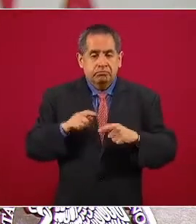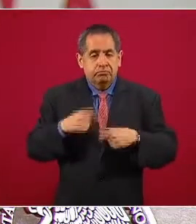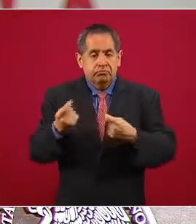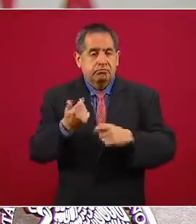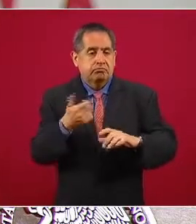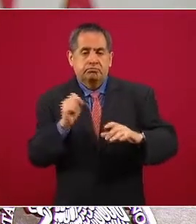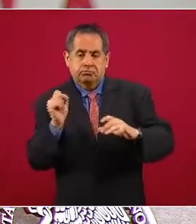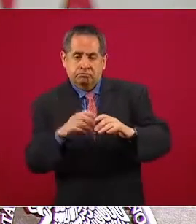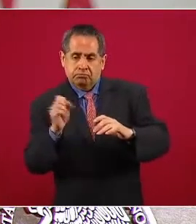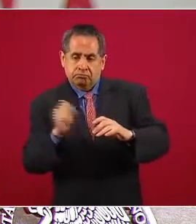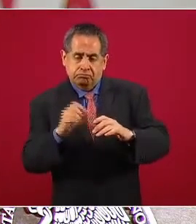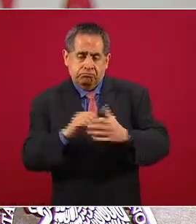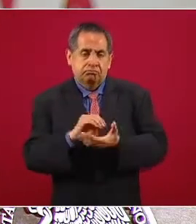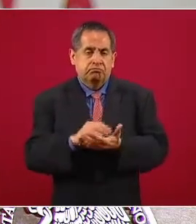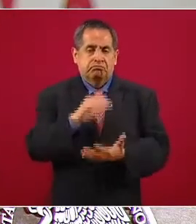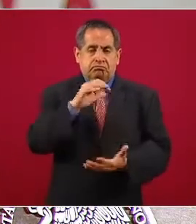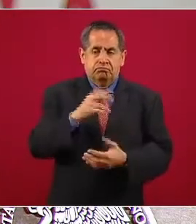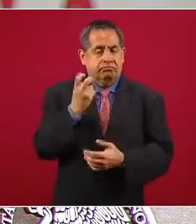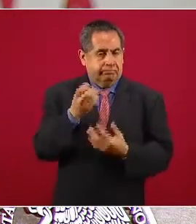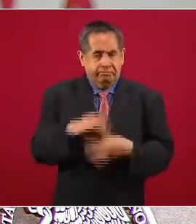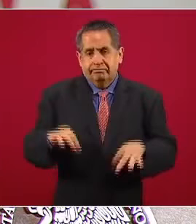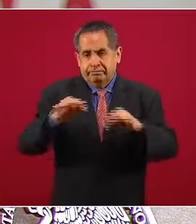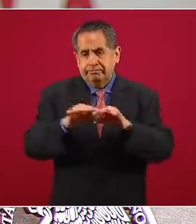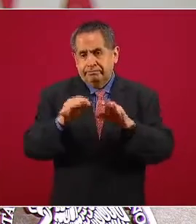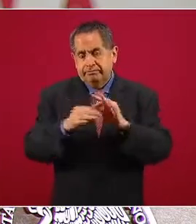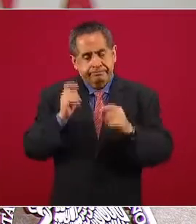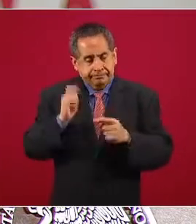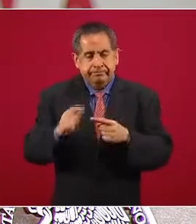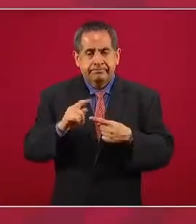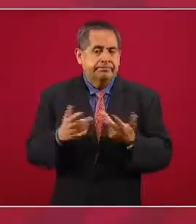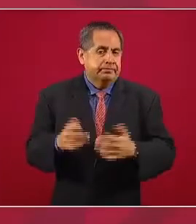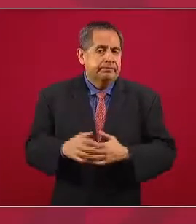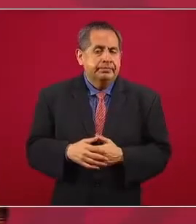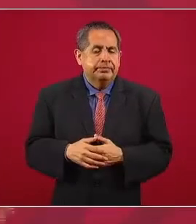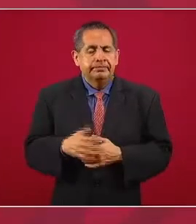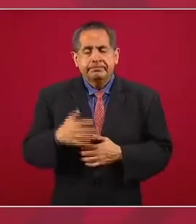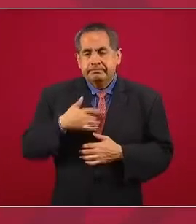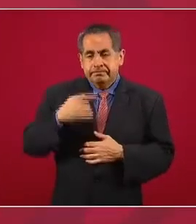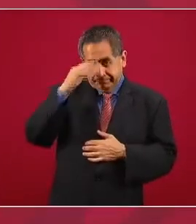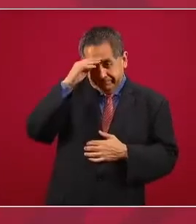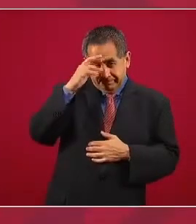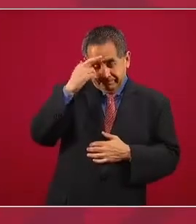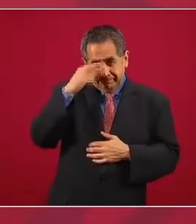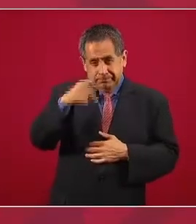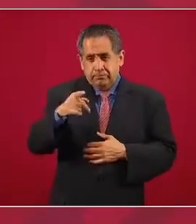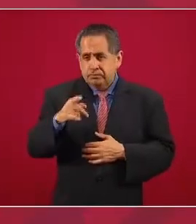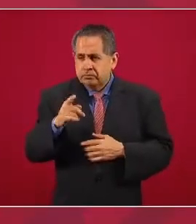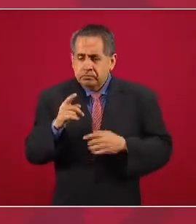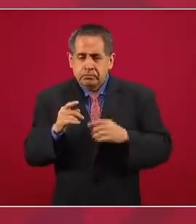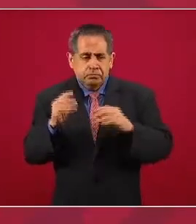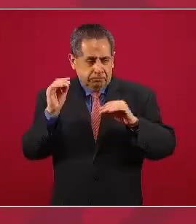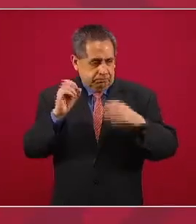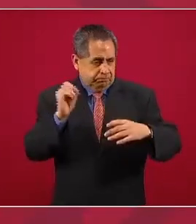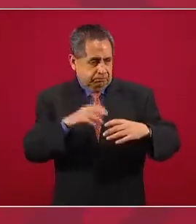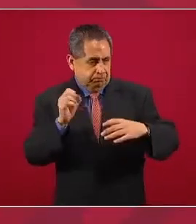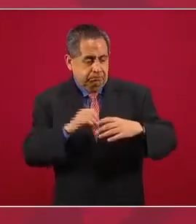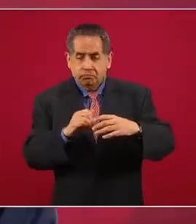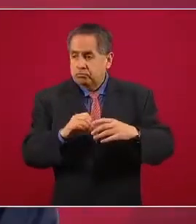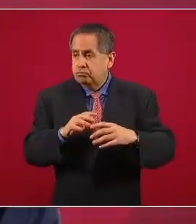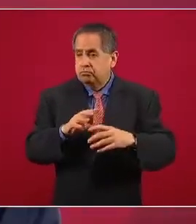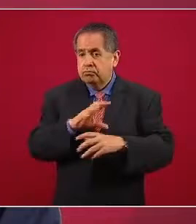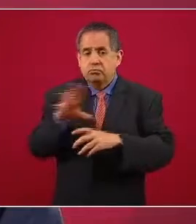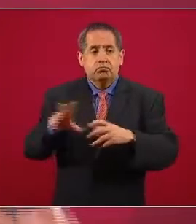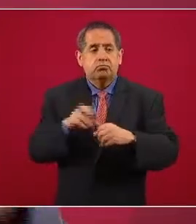ahorros, como ustedes lo van a ver, significativamente. Llegamos a estándares que, cuando ustedes suman ya la aportación